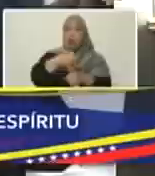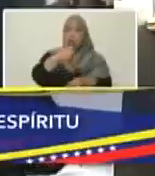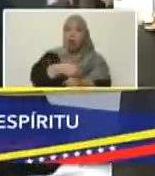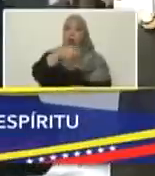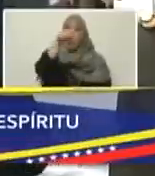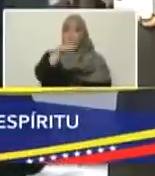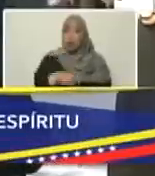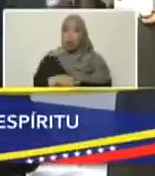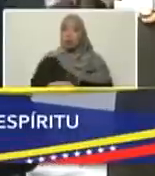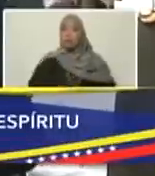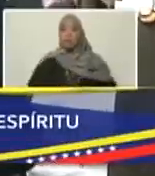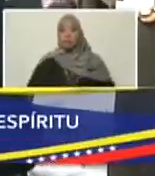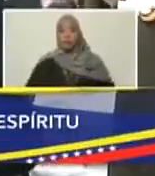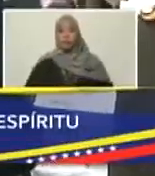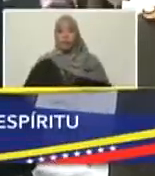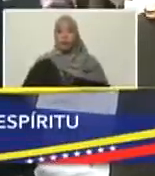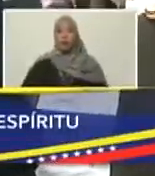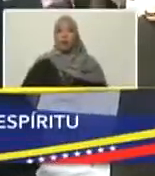Ojalá